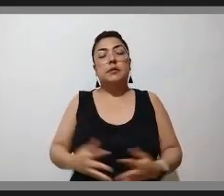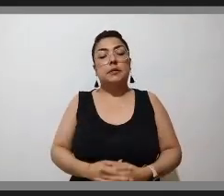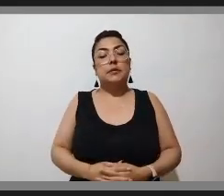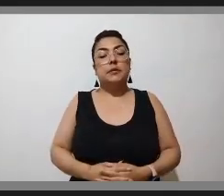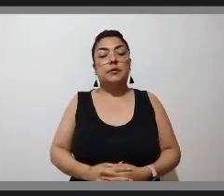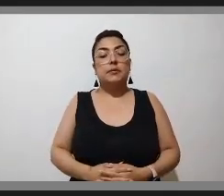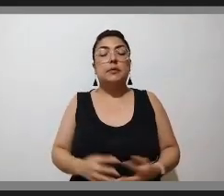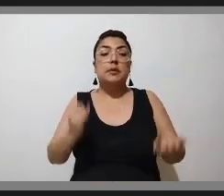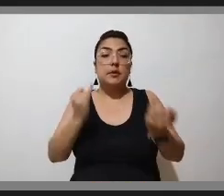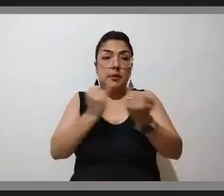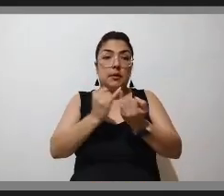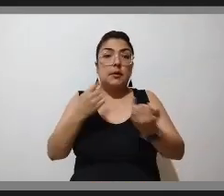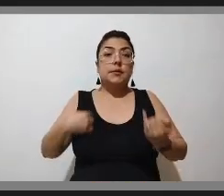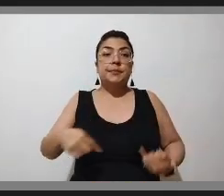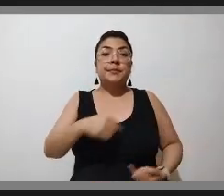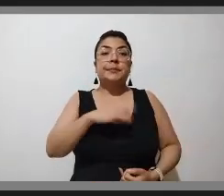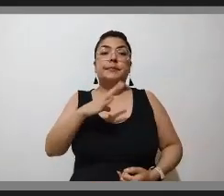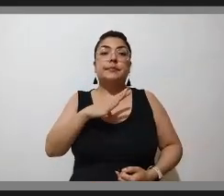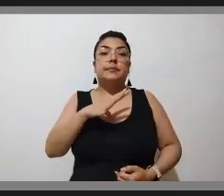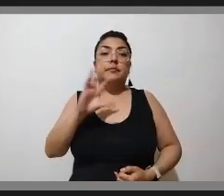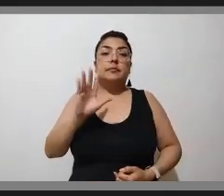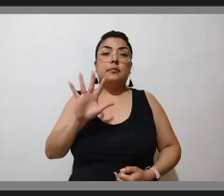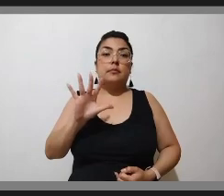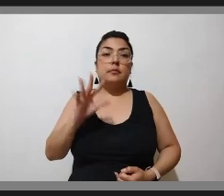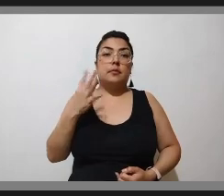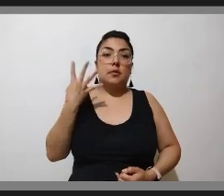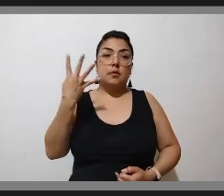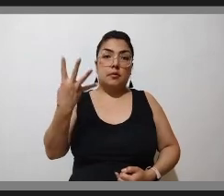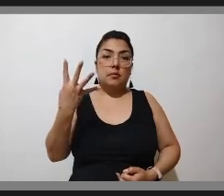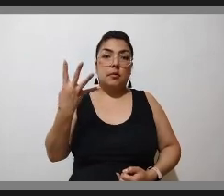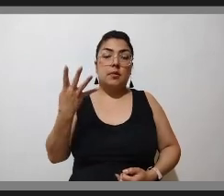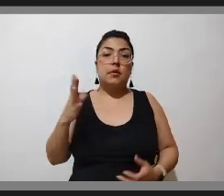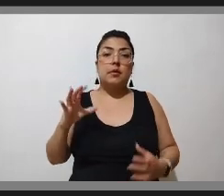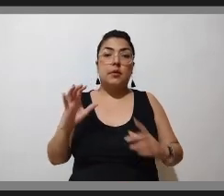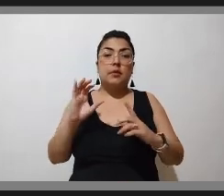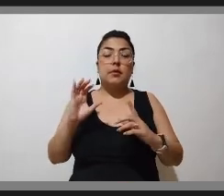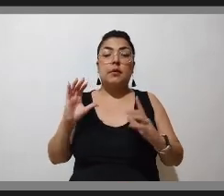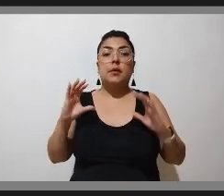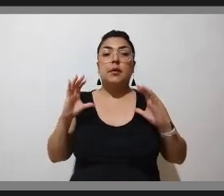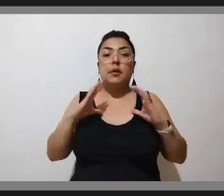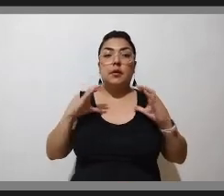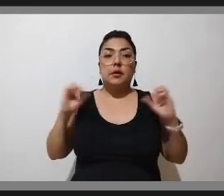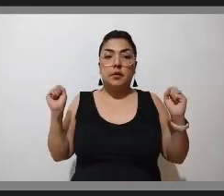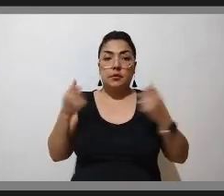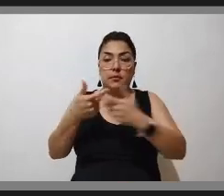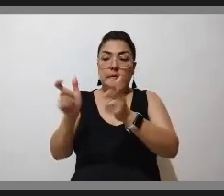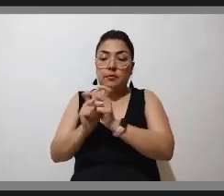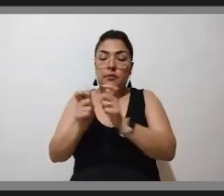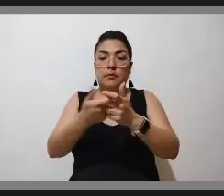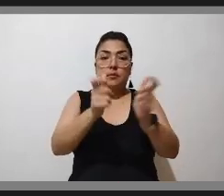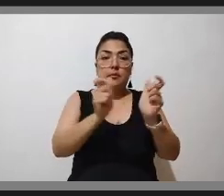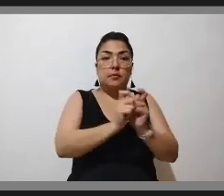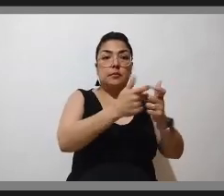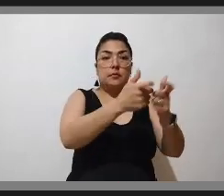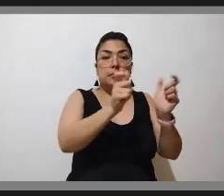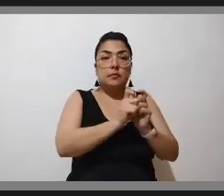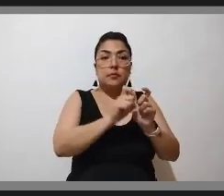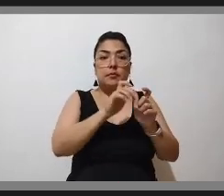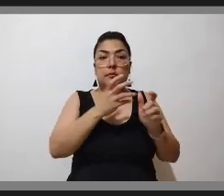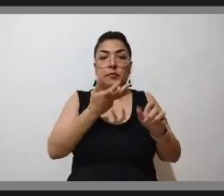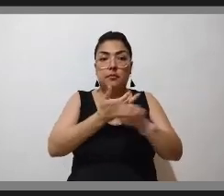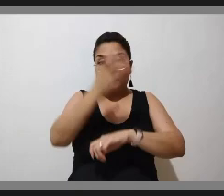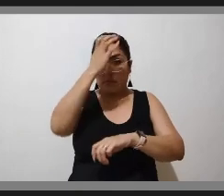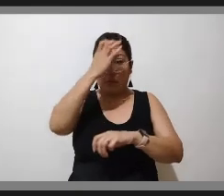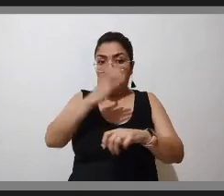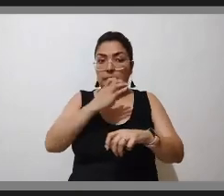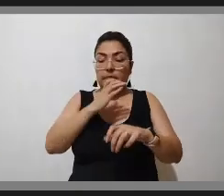en nuestros comités, en nuestros 54 comités municipales y distritales, y el día 8 de marzo vamos a tener una actividad